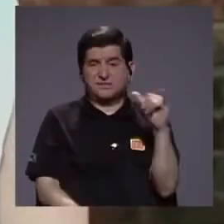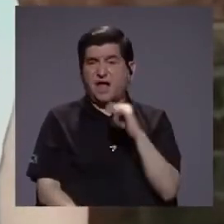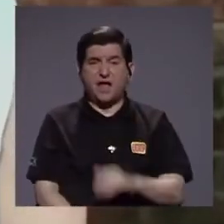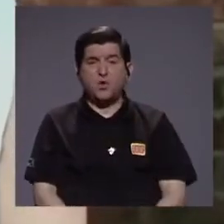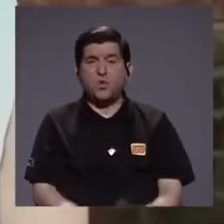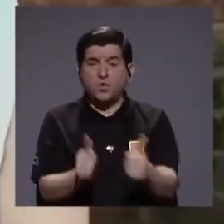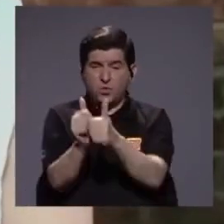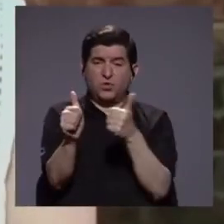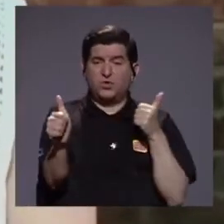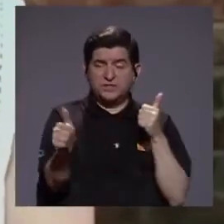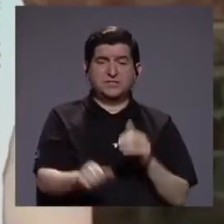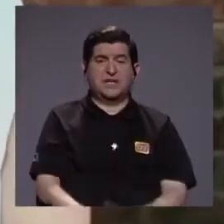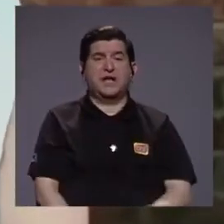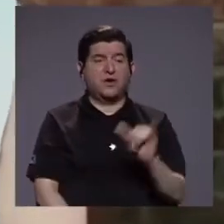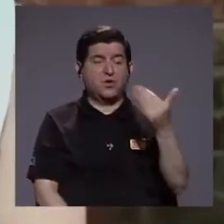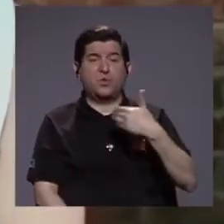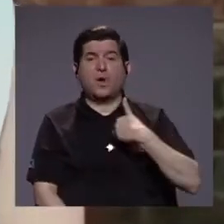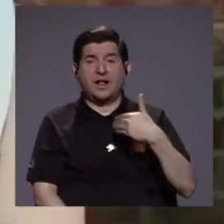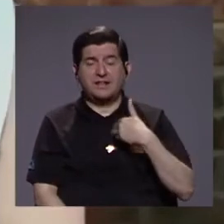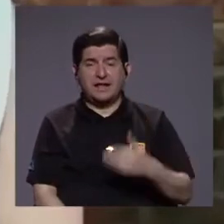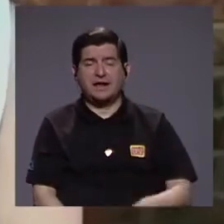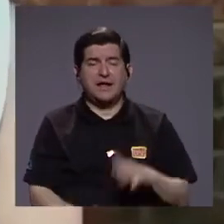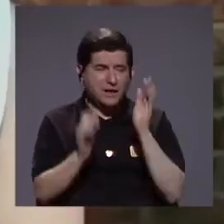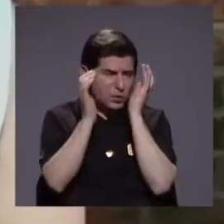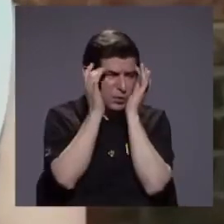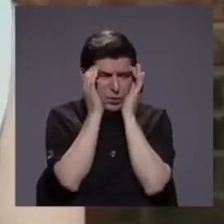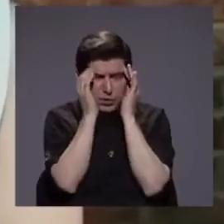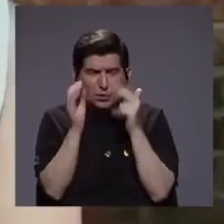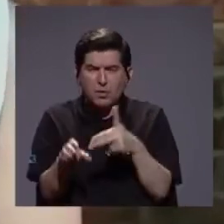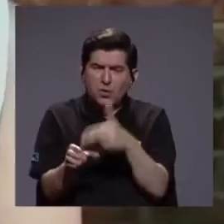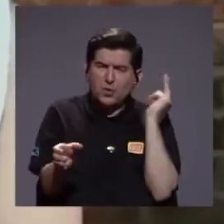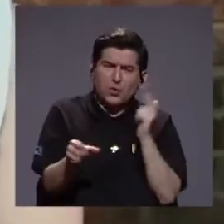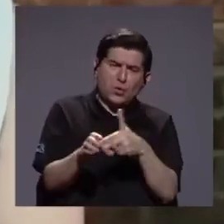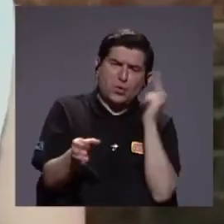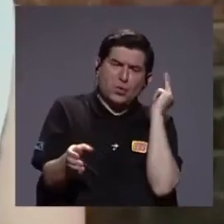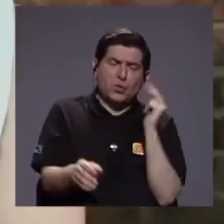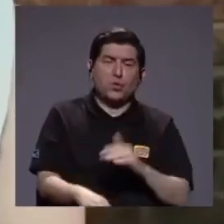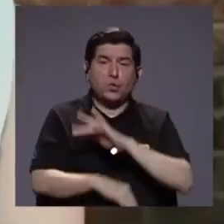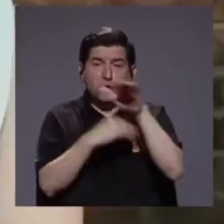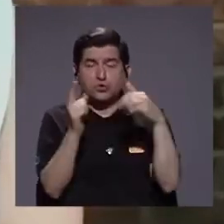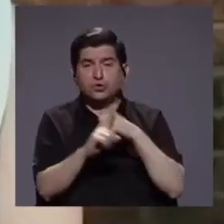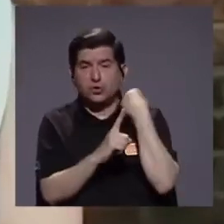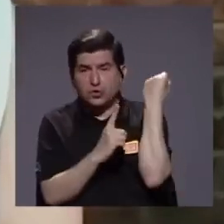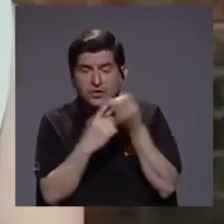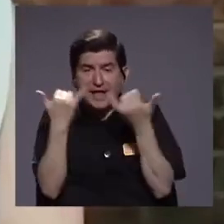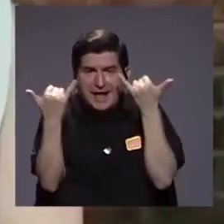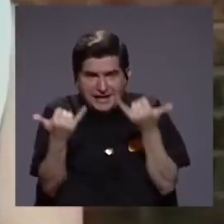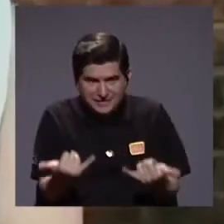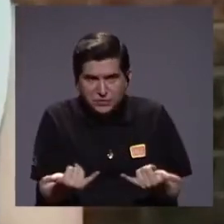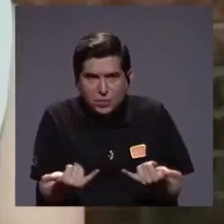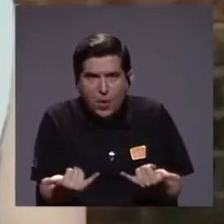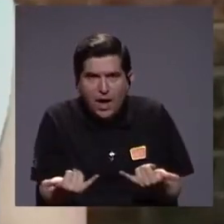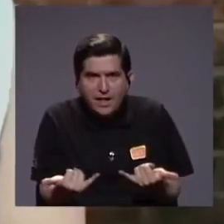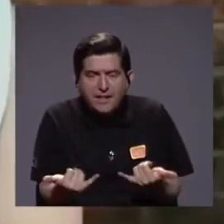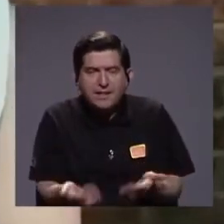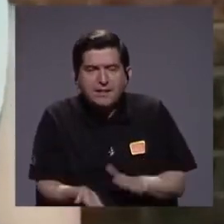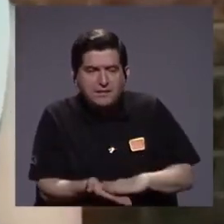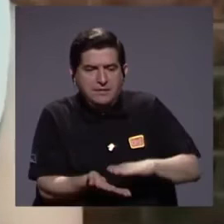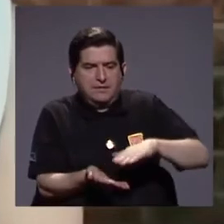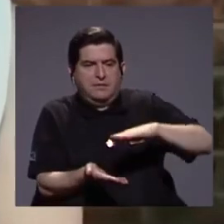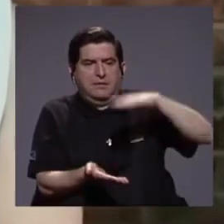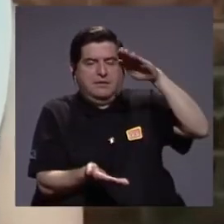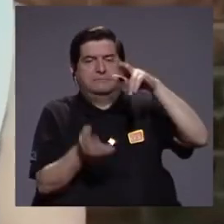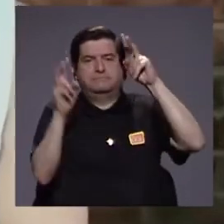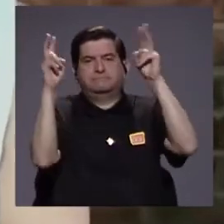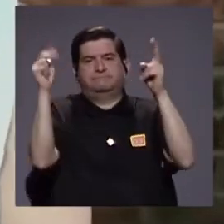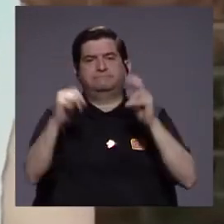con rezago, igual tenemos una preocupación por la deserción, porque toda esta situación que estamos viviendo ha incrementado ese